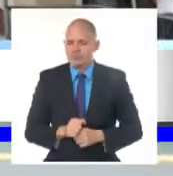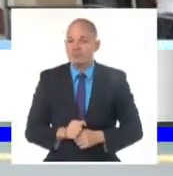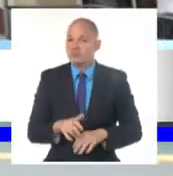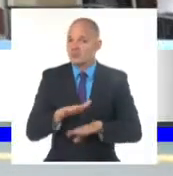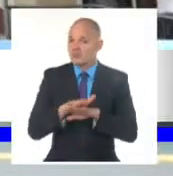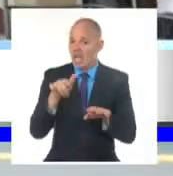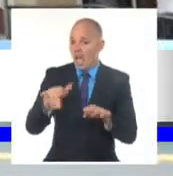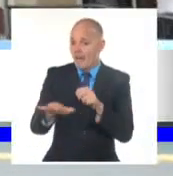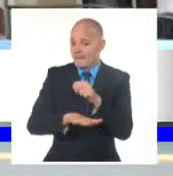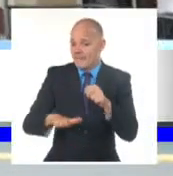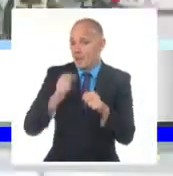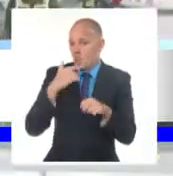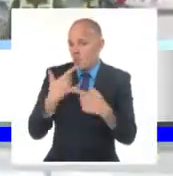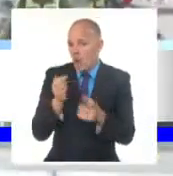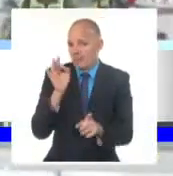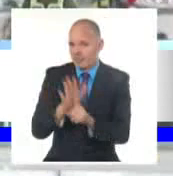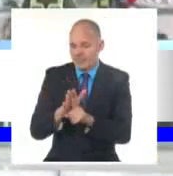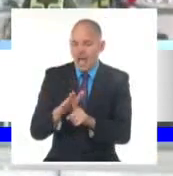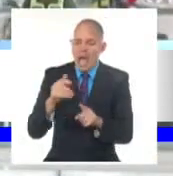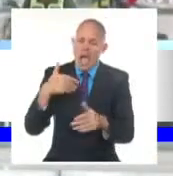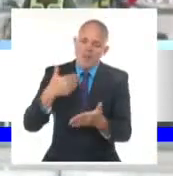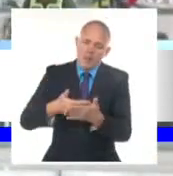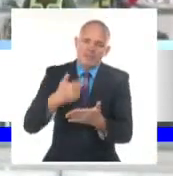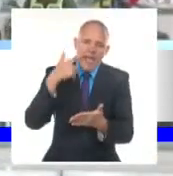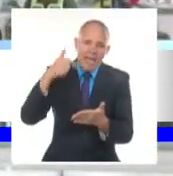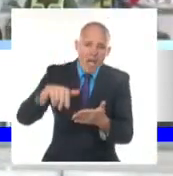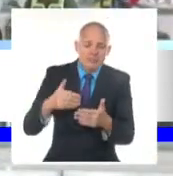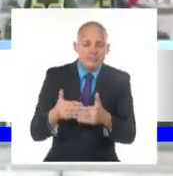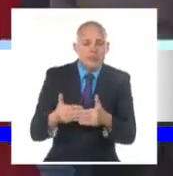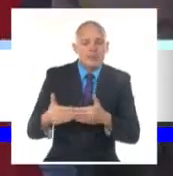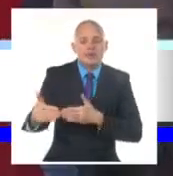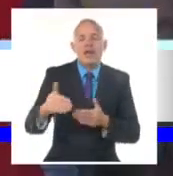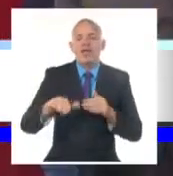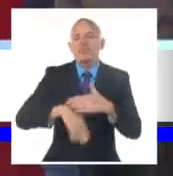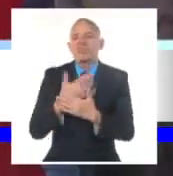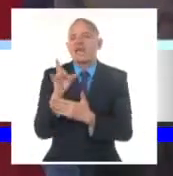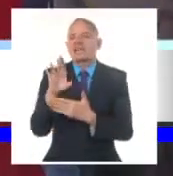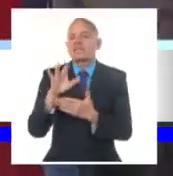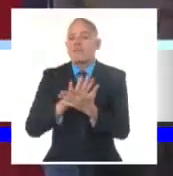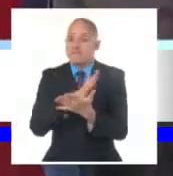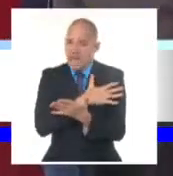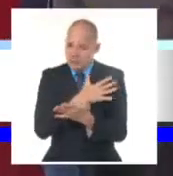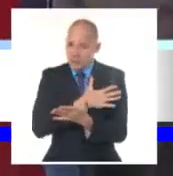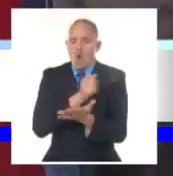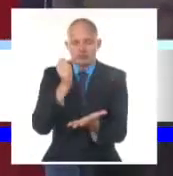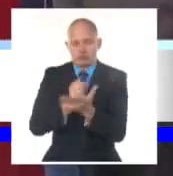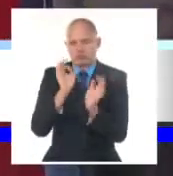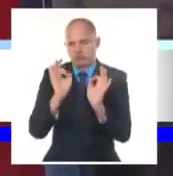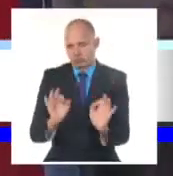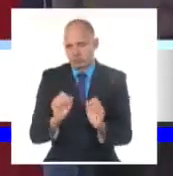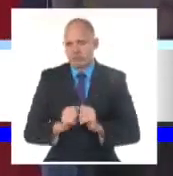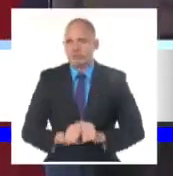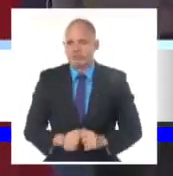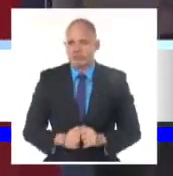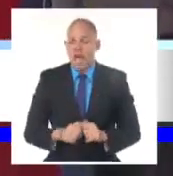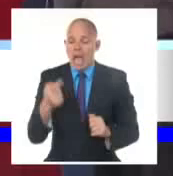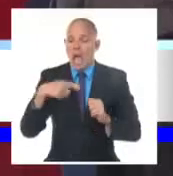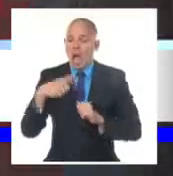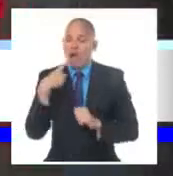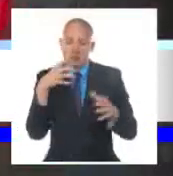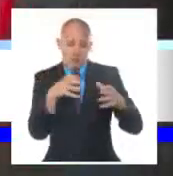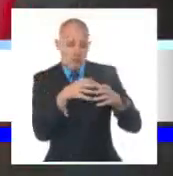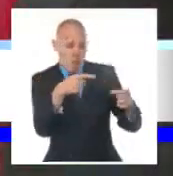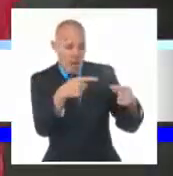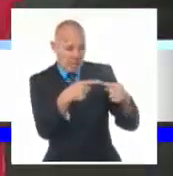será ratificada el 15 de marzo. El primer vicepresidente del PSUV, Diosdado Cabello, instó a la oposición a adherirse al